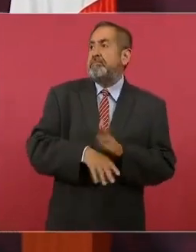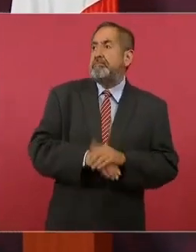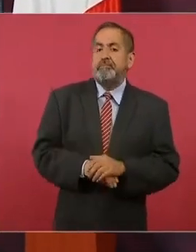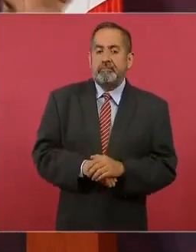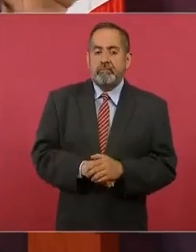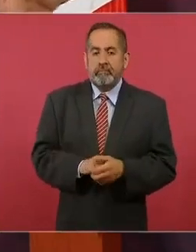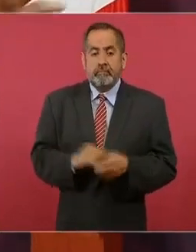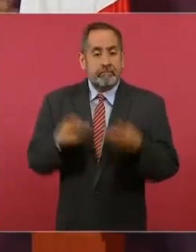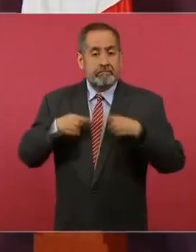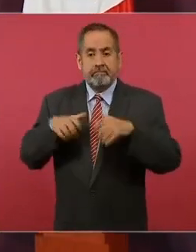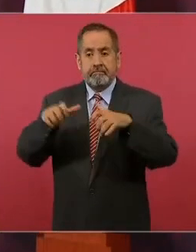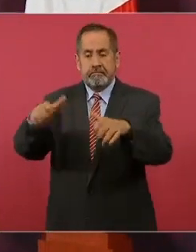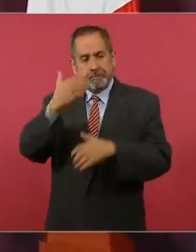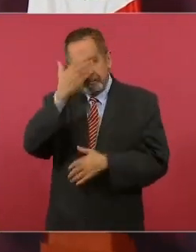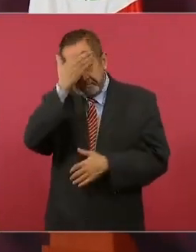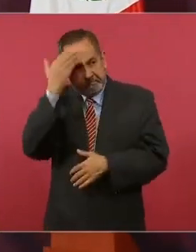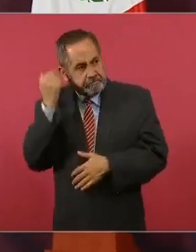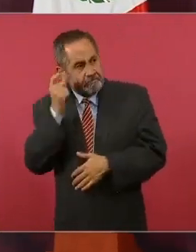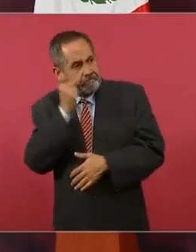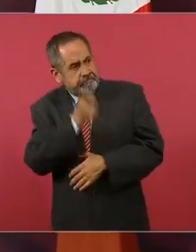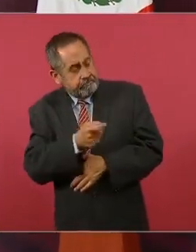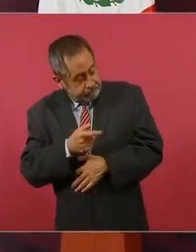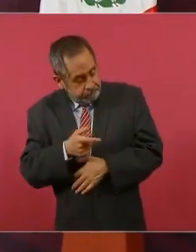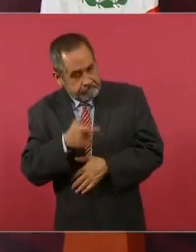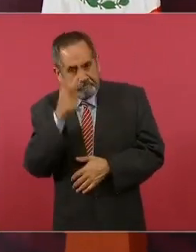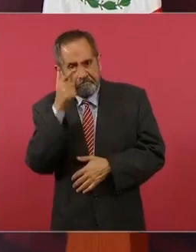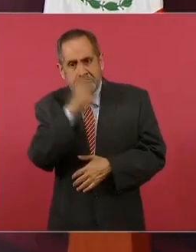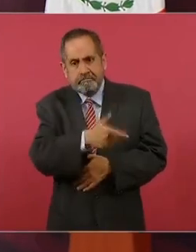El pueblo no lo sabía.